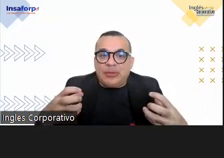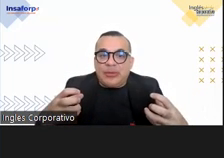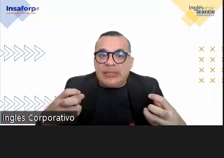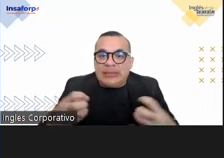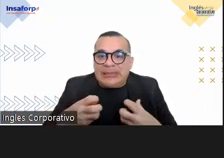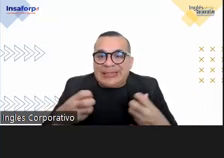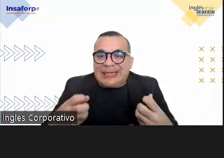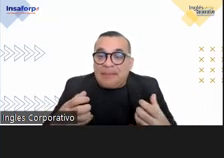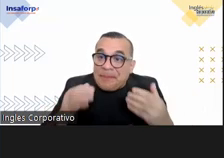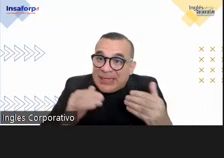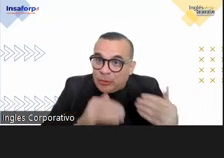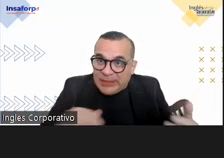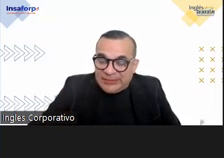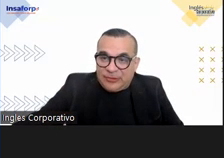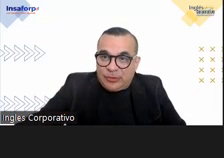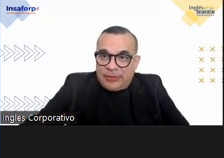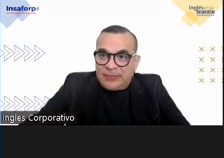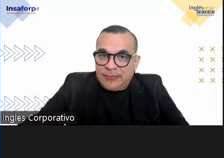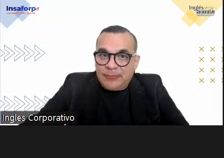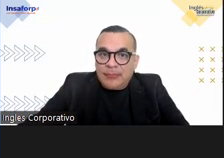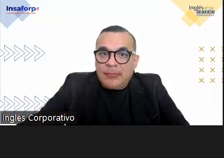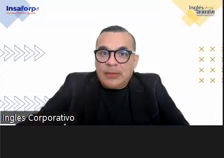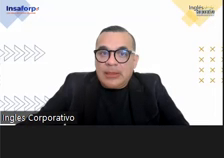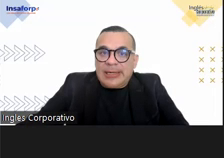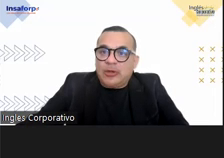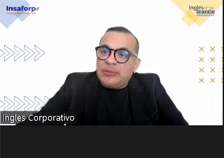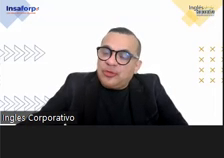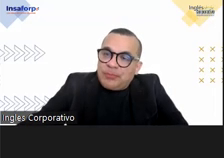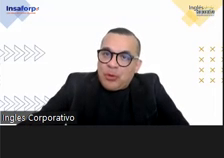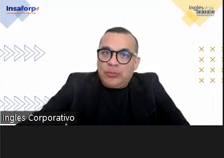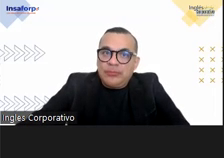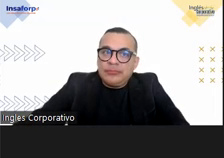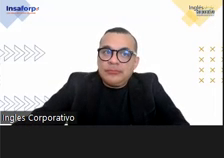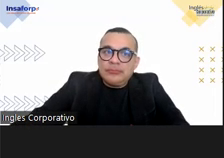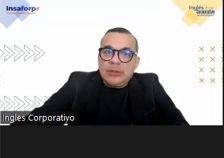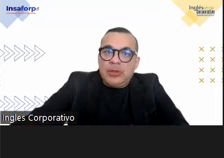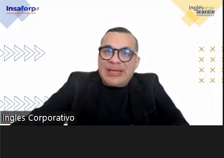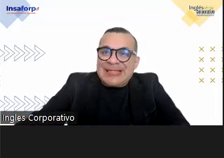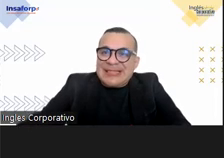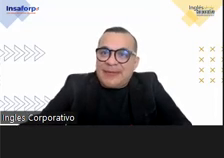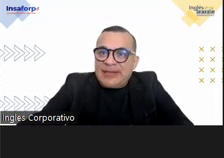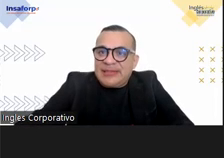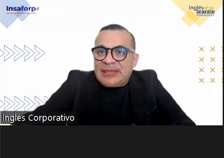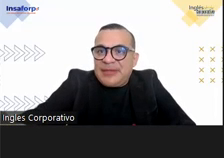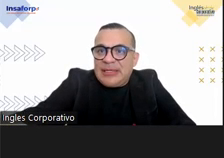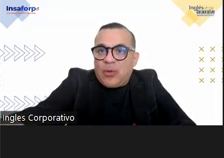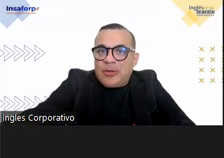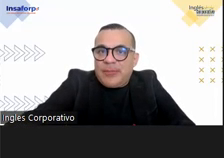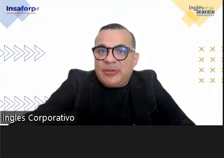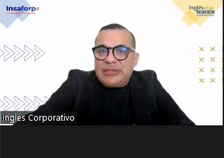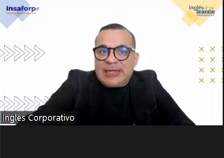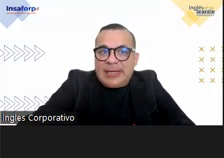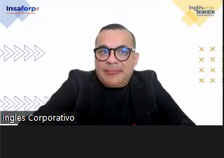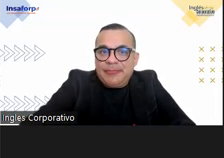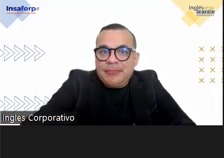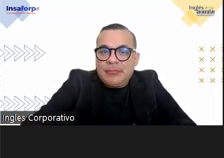de mando integral para tomar decisiones. Recordemos un poco lo que se establece a través del cuadro